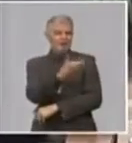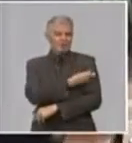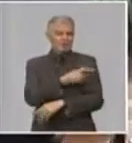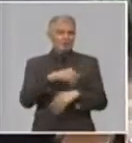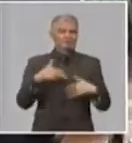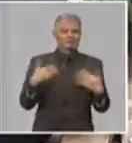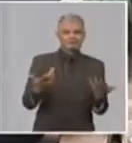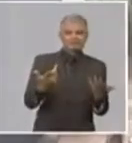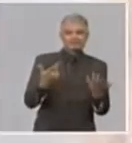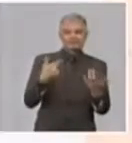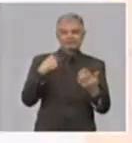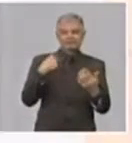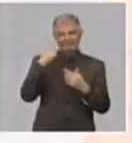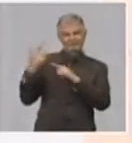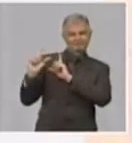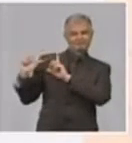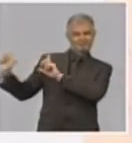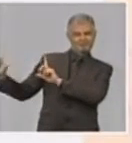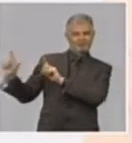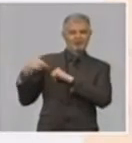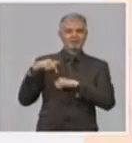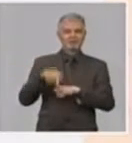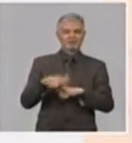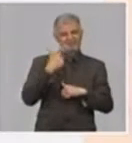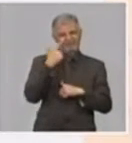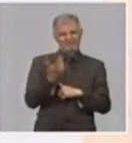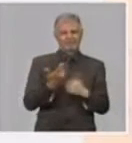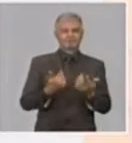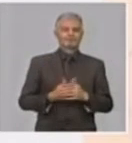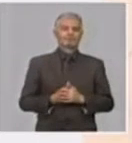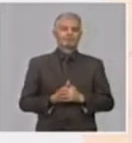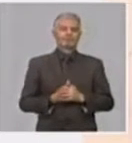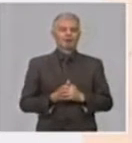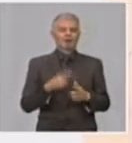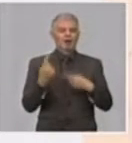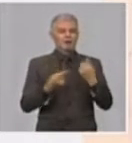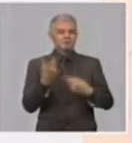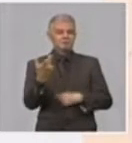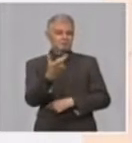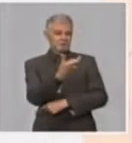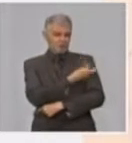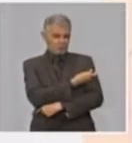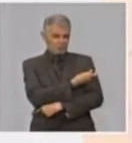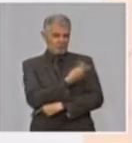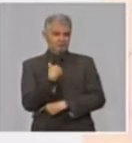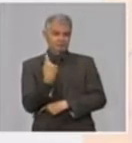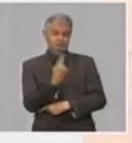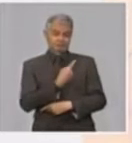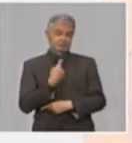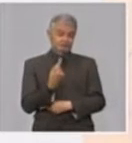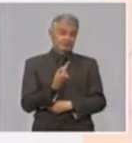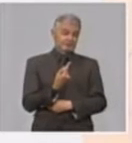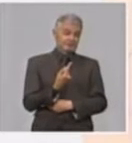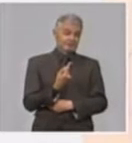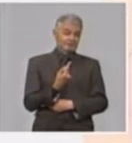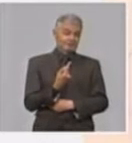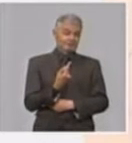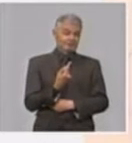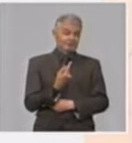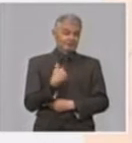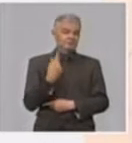favor, la pantalla. Cuando hablamos de vacunas y podemos,